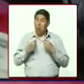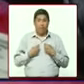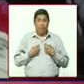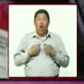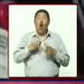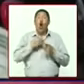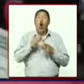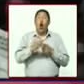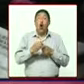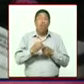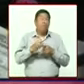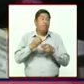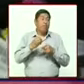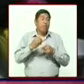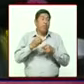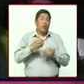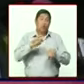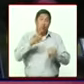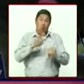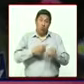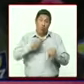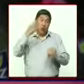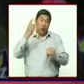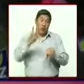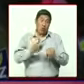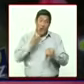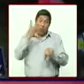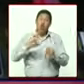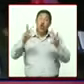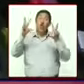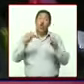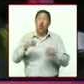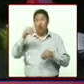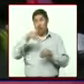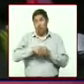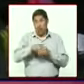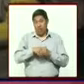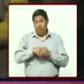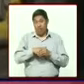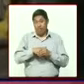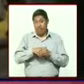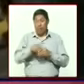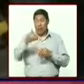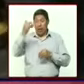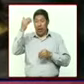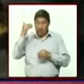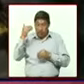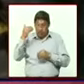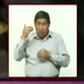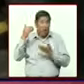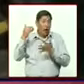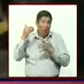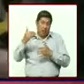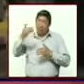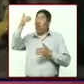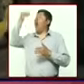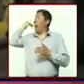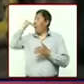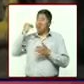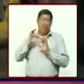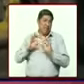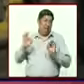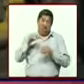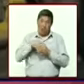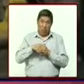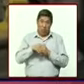2 veces en las elecciones pasadas. Los formularios de reclamos también estamos recepcionando en todo lo que son las